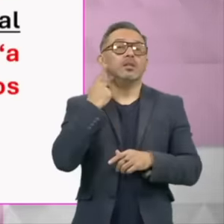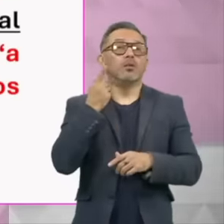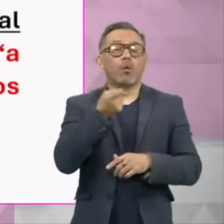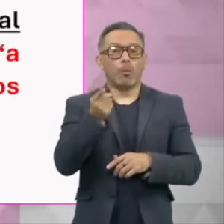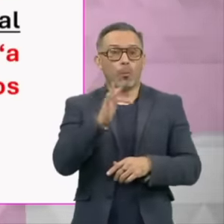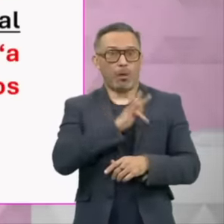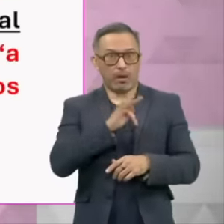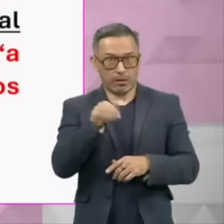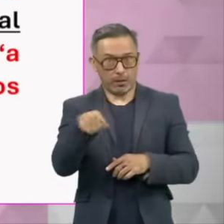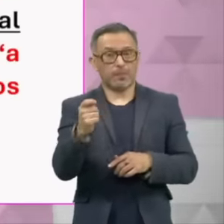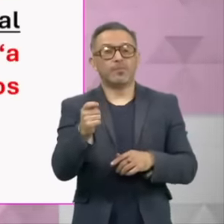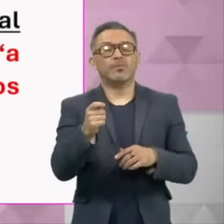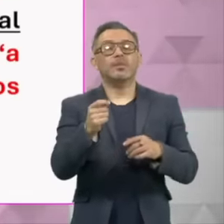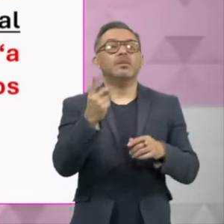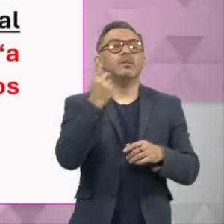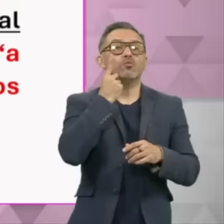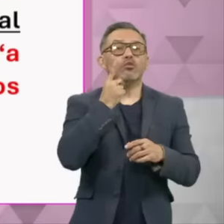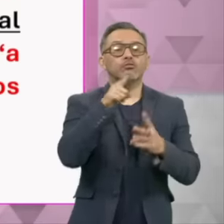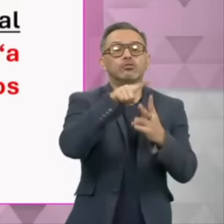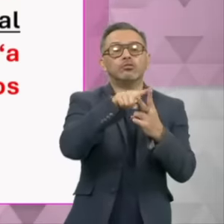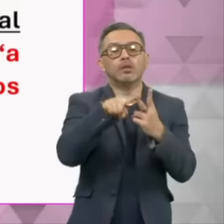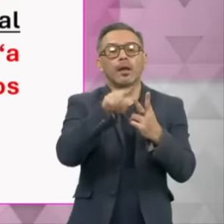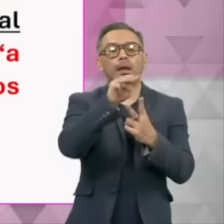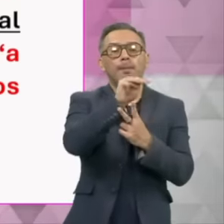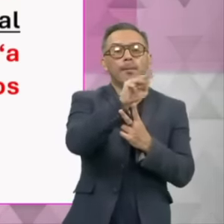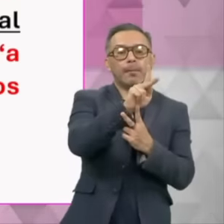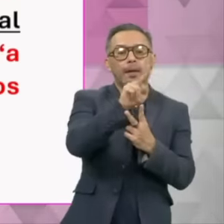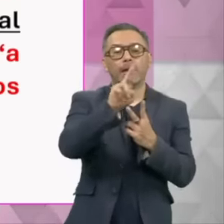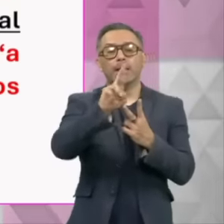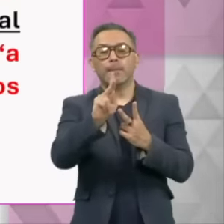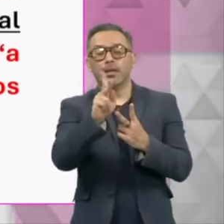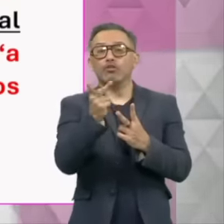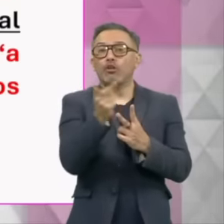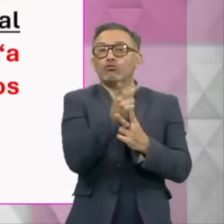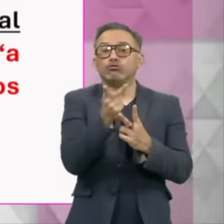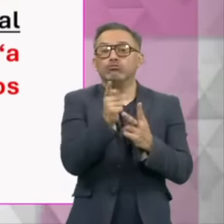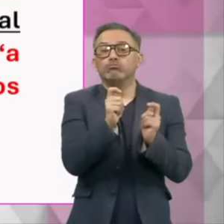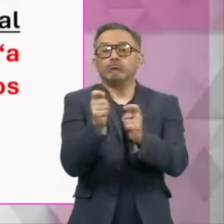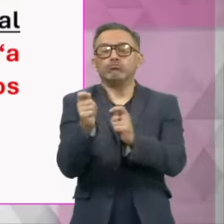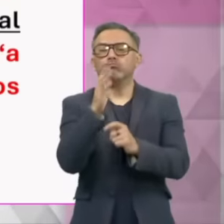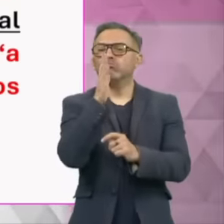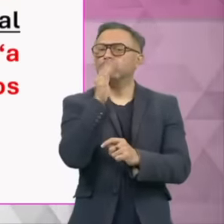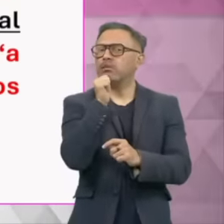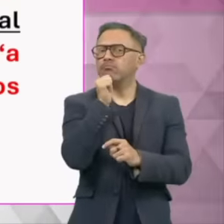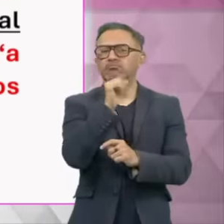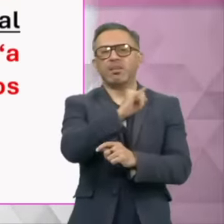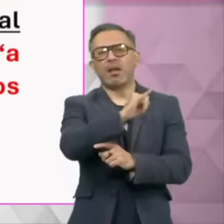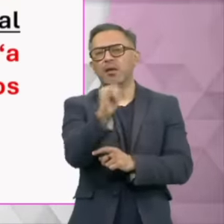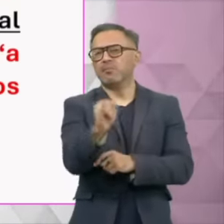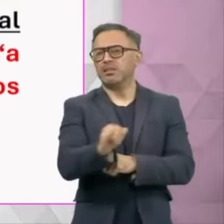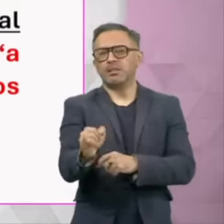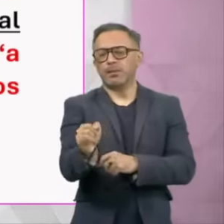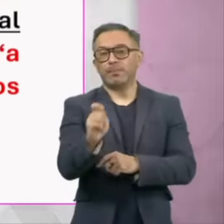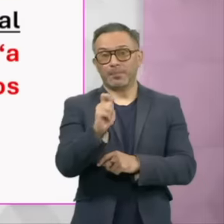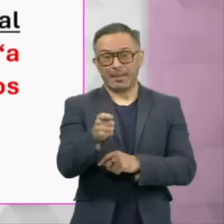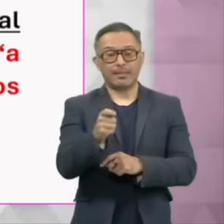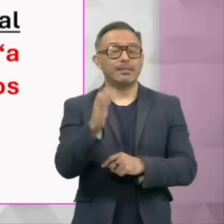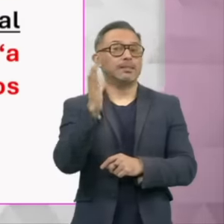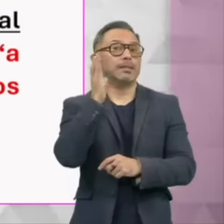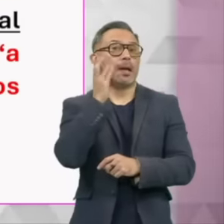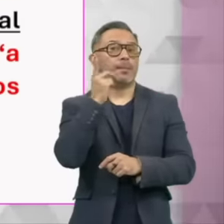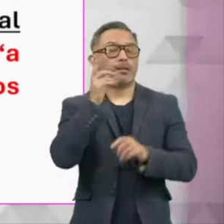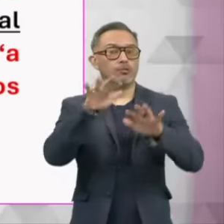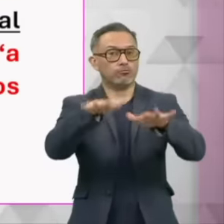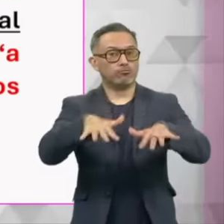diputaciones por ambos principios que representen un porcentaje del total de la Cámara,